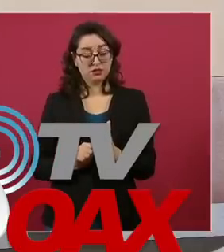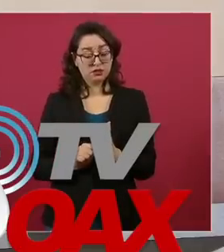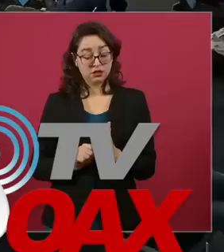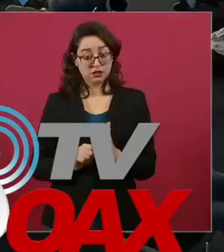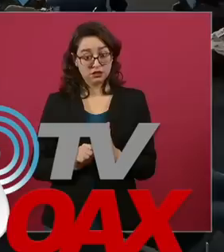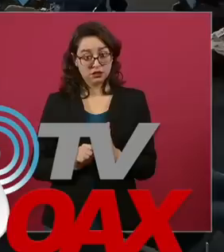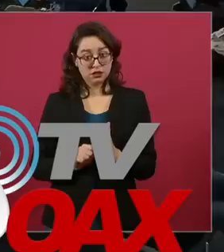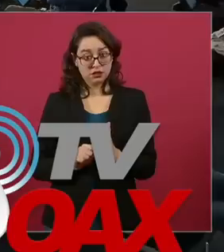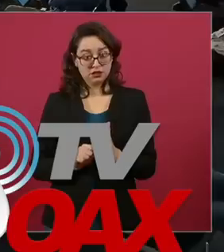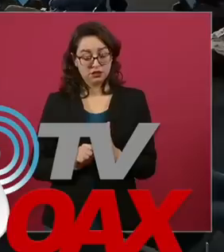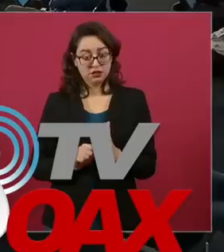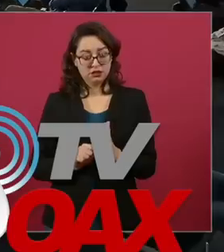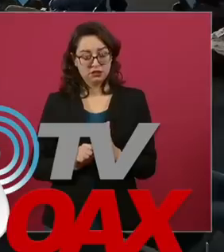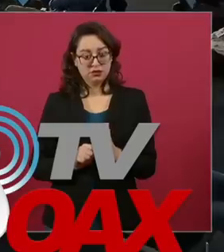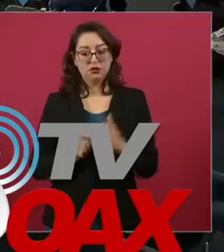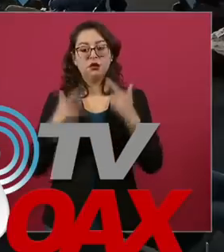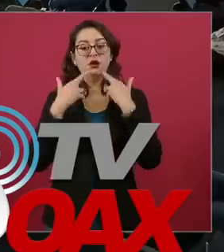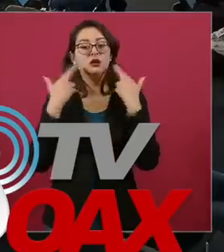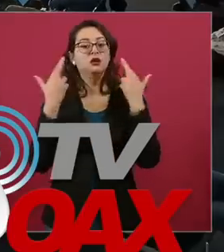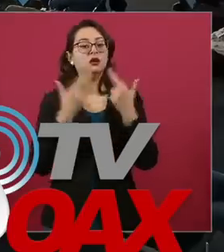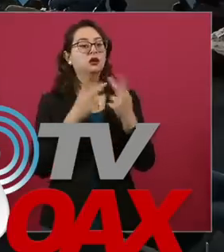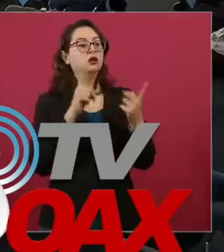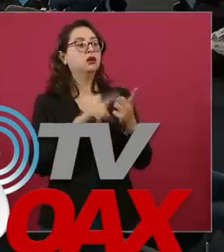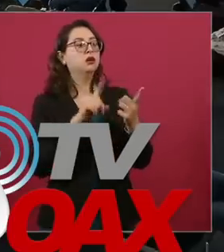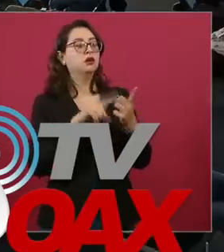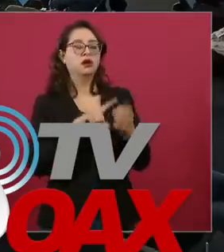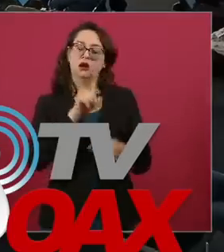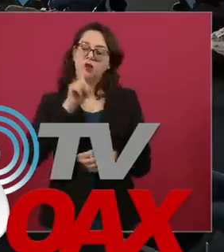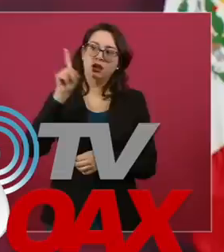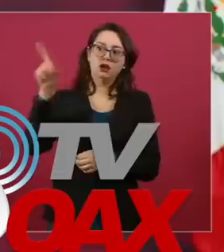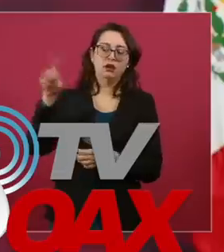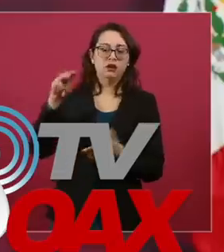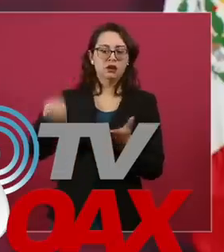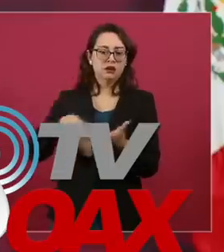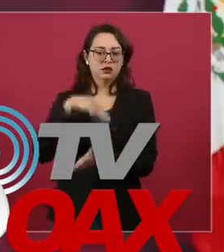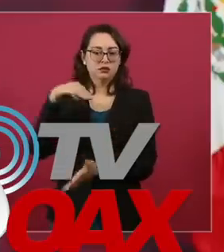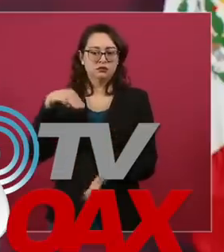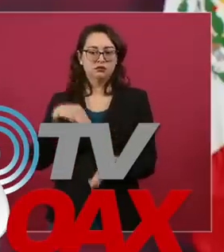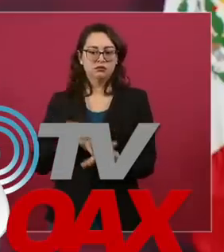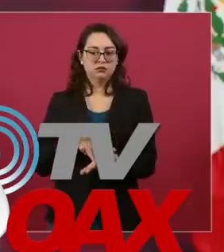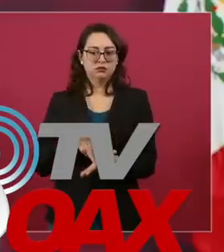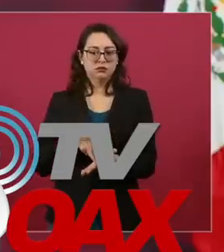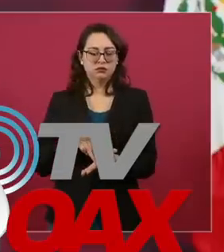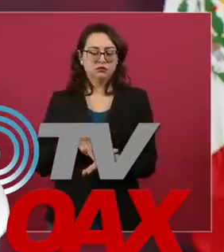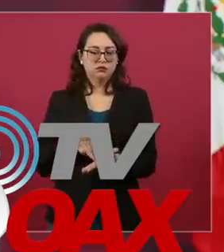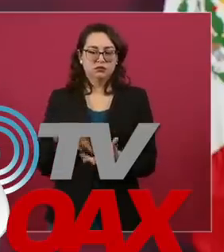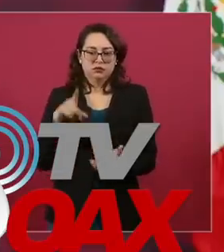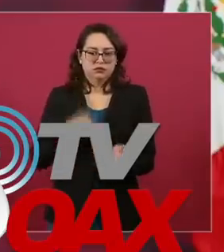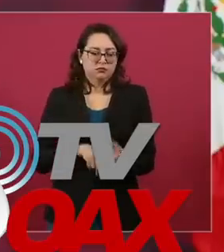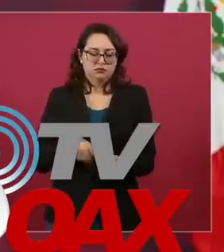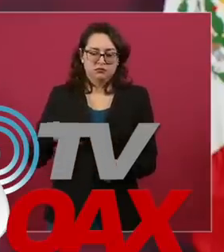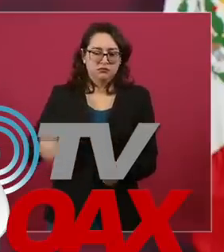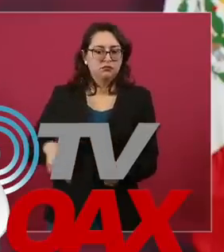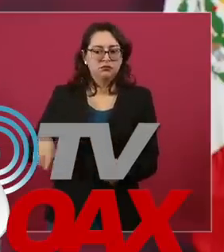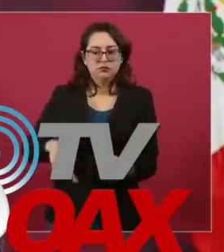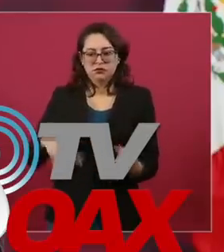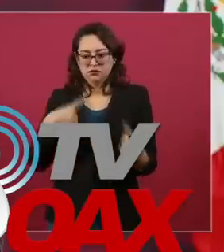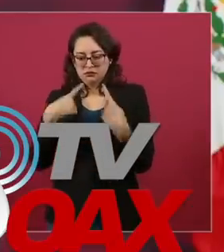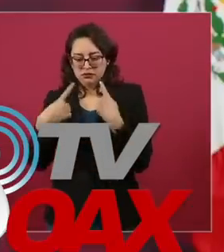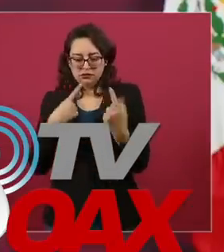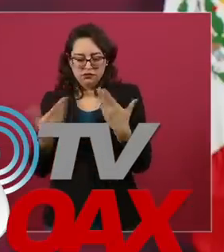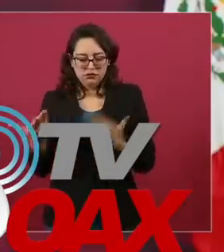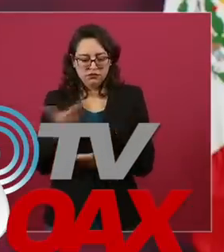¿Mande? En Mérida. Sí, es entre nosotros, o sea, nos van a